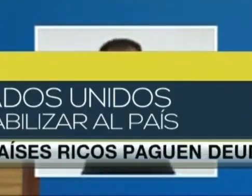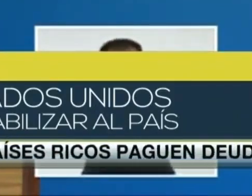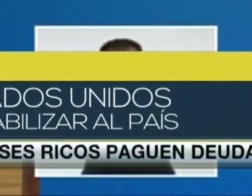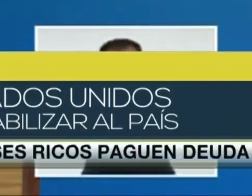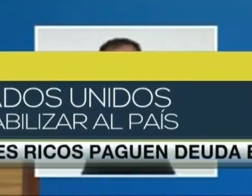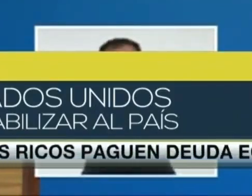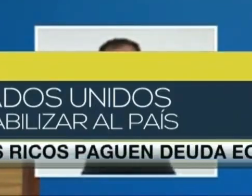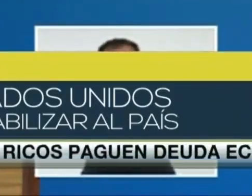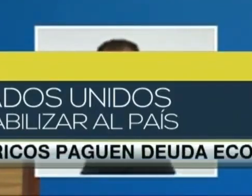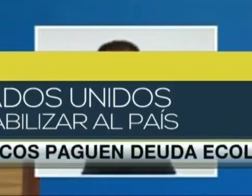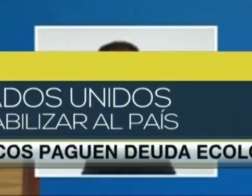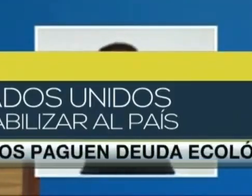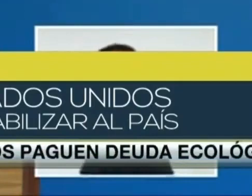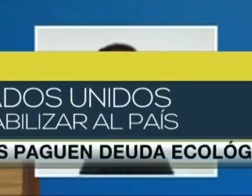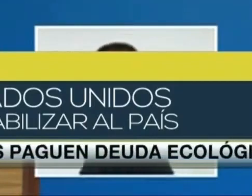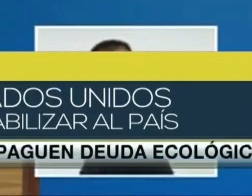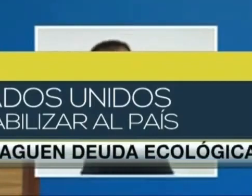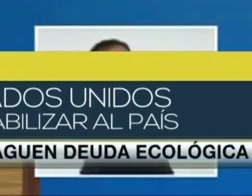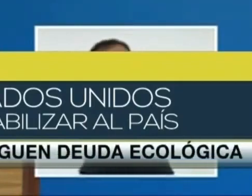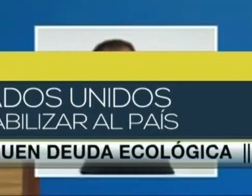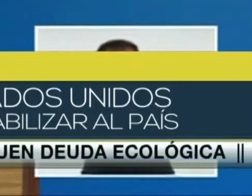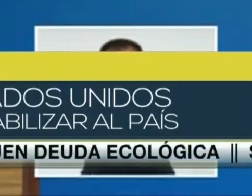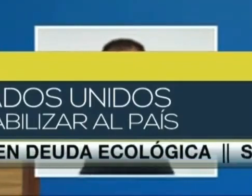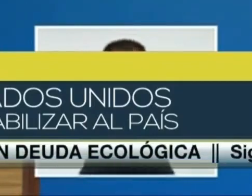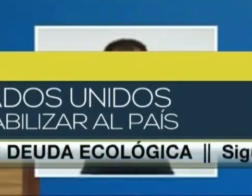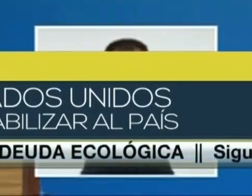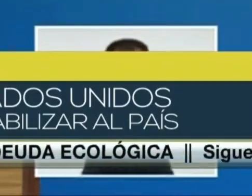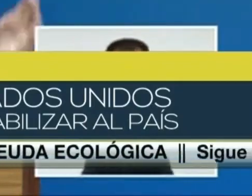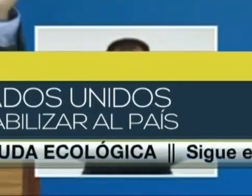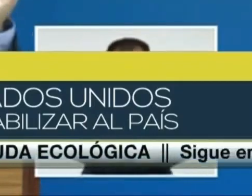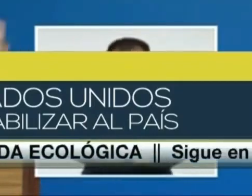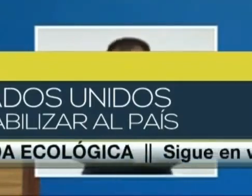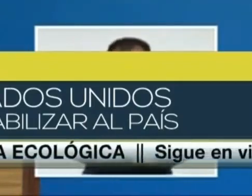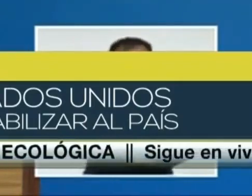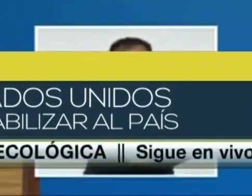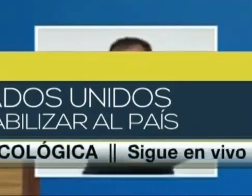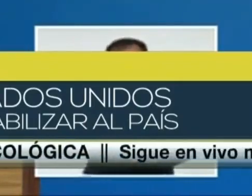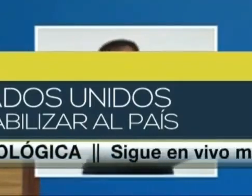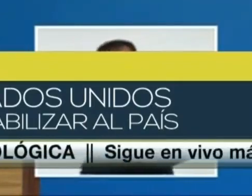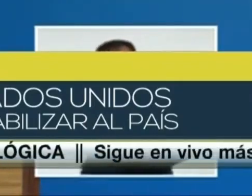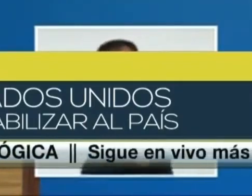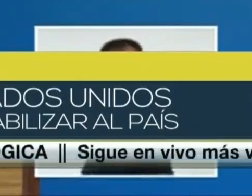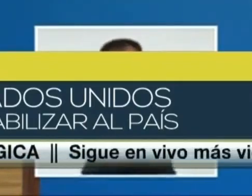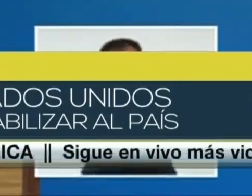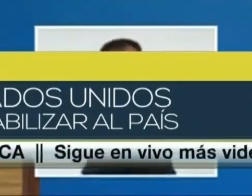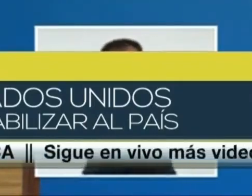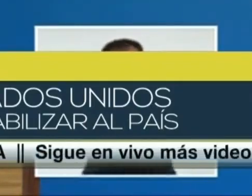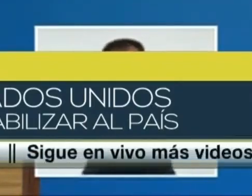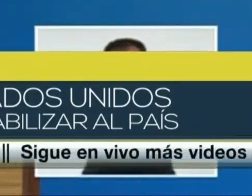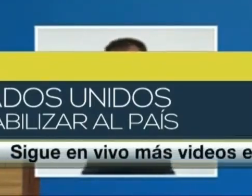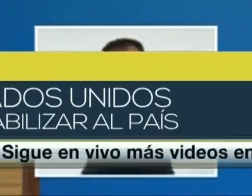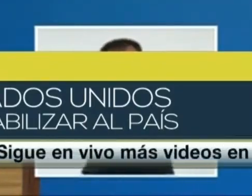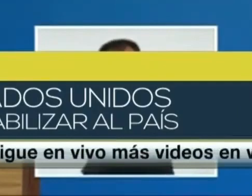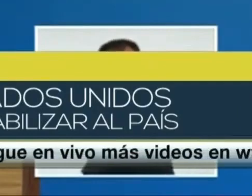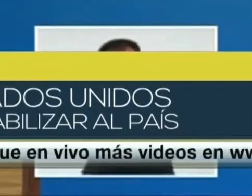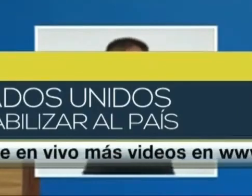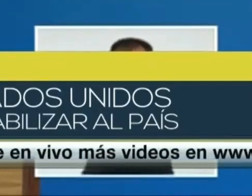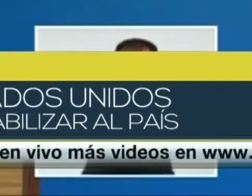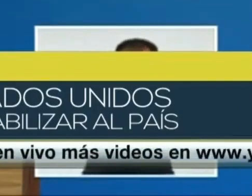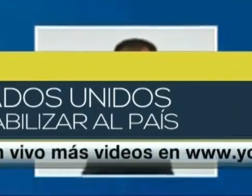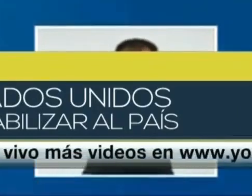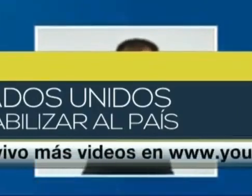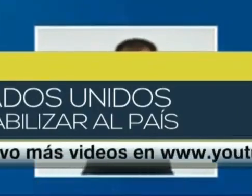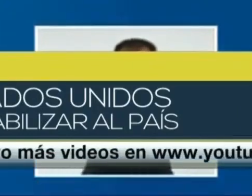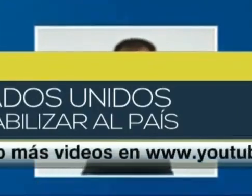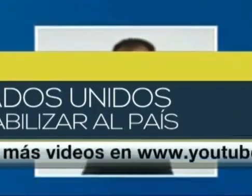palabras. Muchas gracias. Muchas gracias. Entiendo que ya hemos terminado. Gracias a